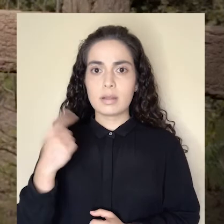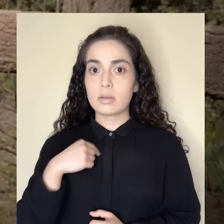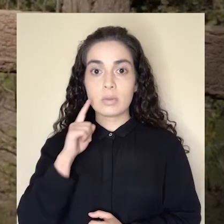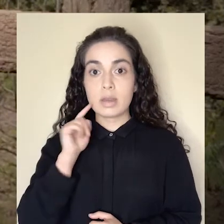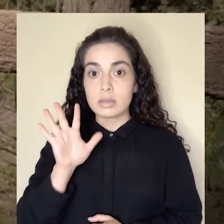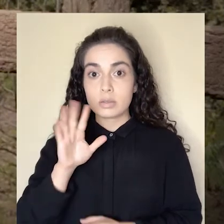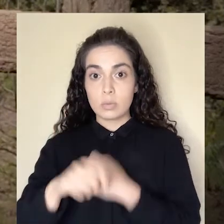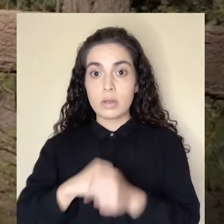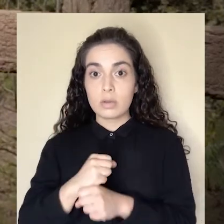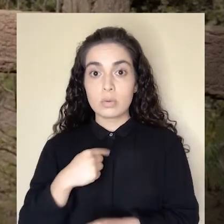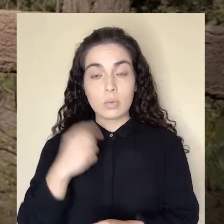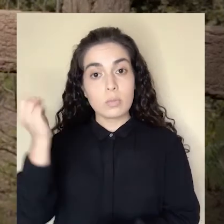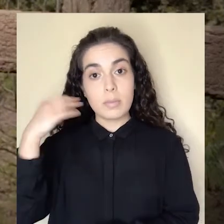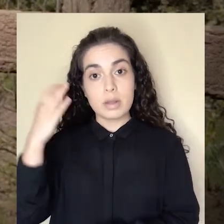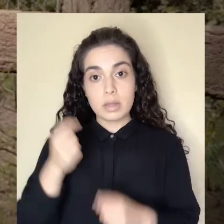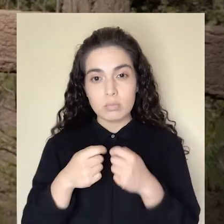Desde 5 años aprendí esto.